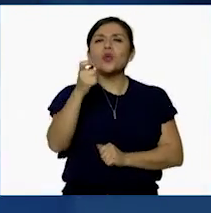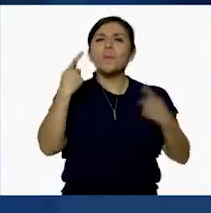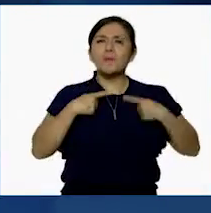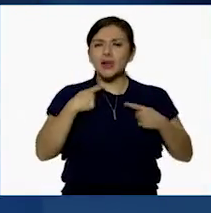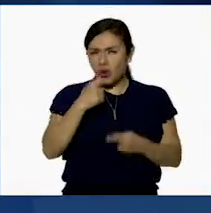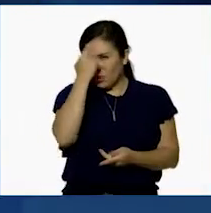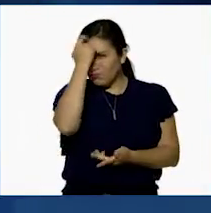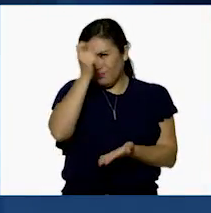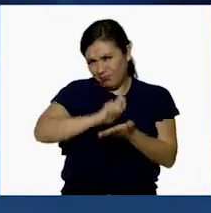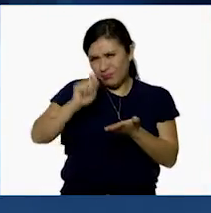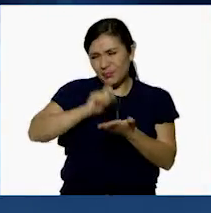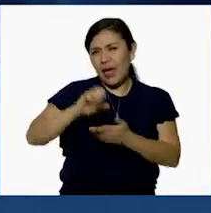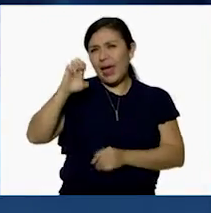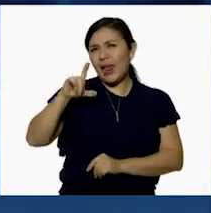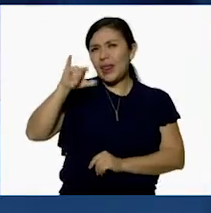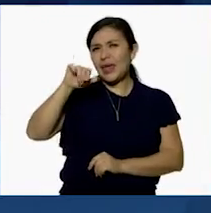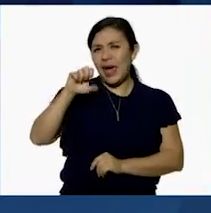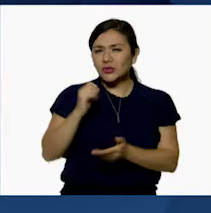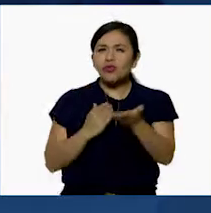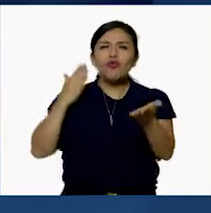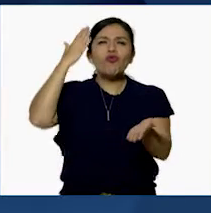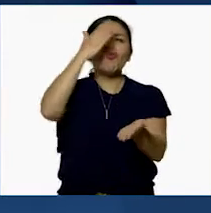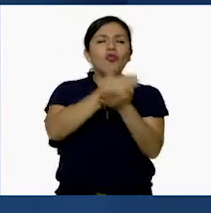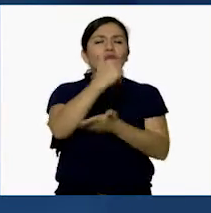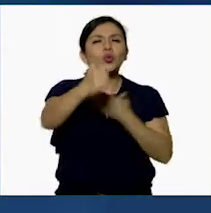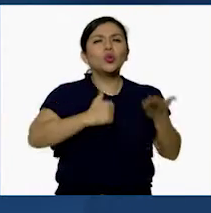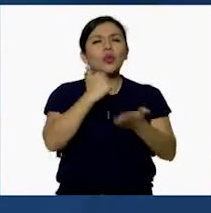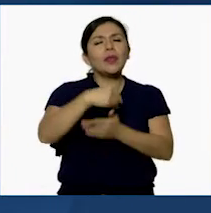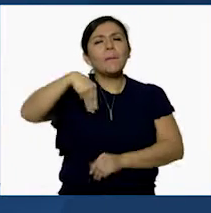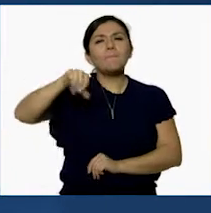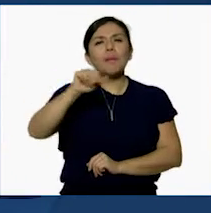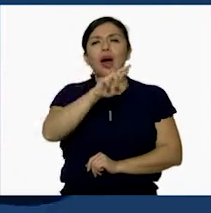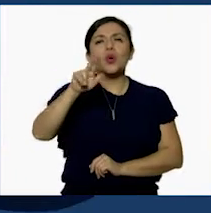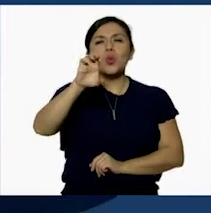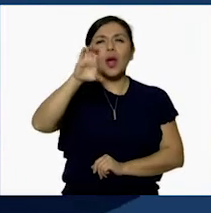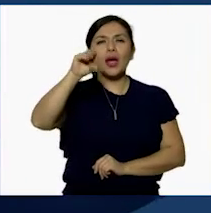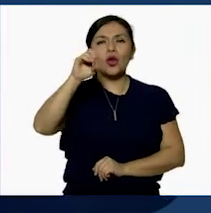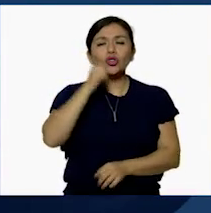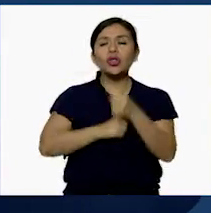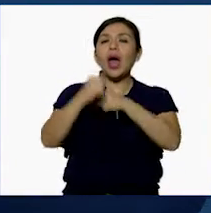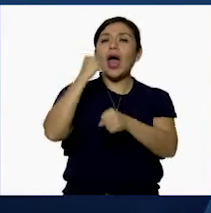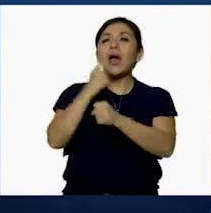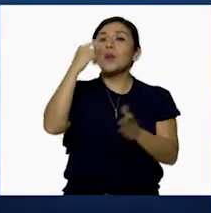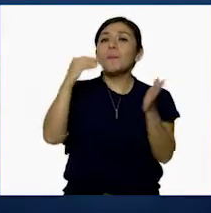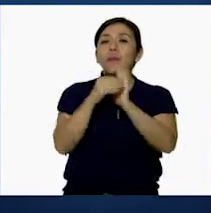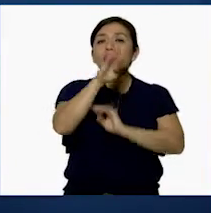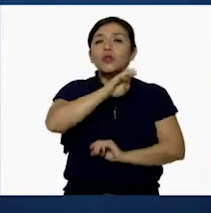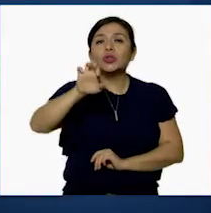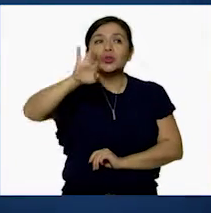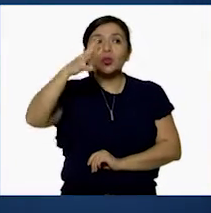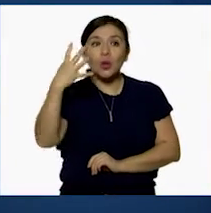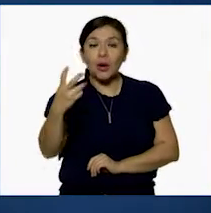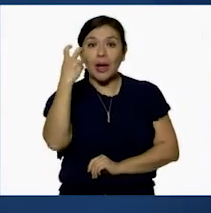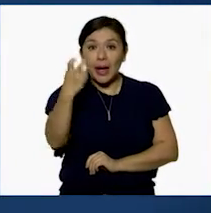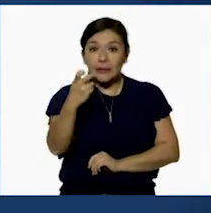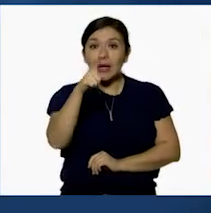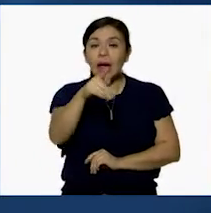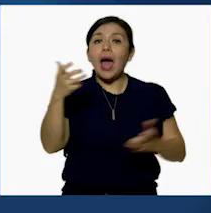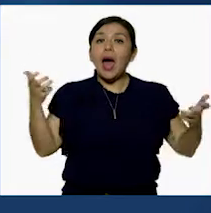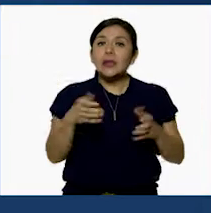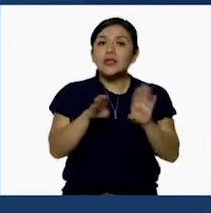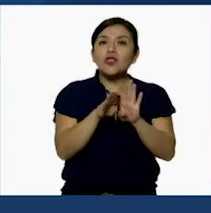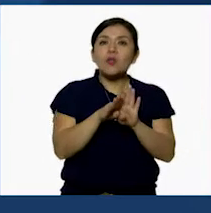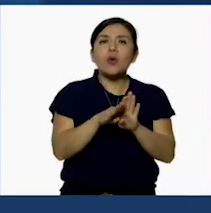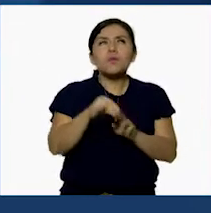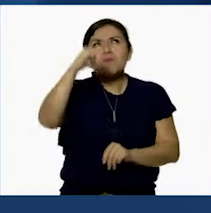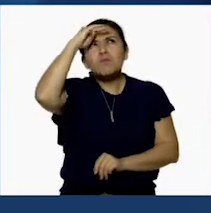autor, Elías Canetti, viajara a la ciudad de Marrakech, Marruecos, en 1954, donde recogió muchas de